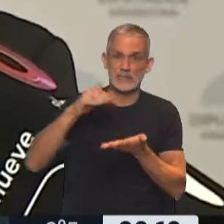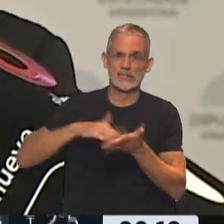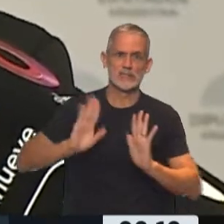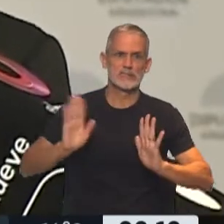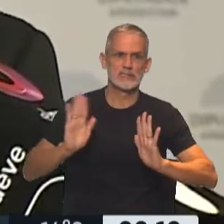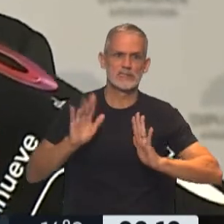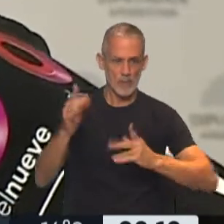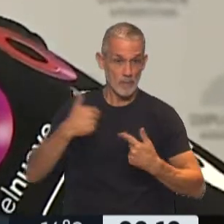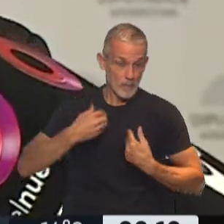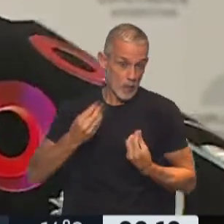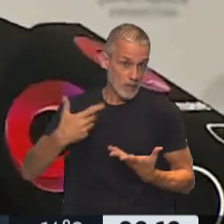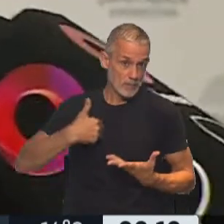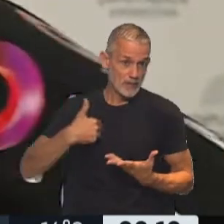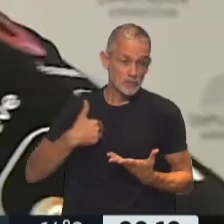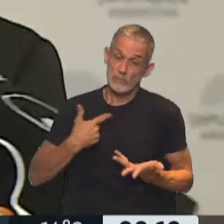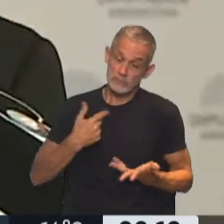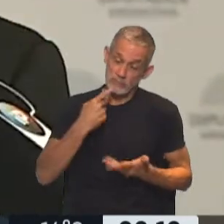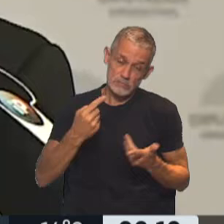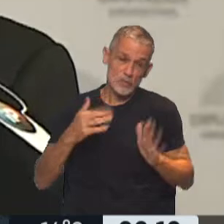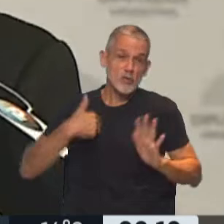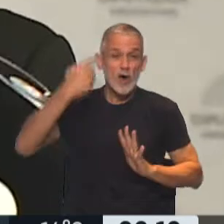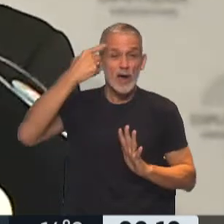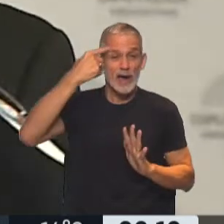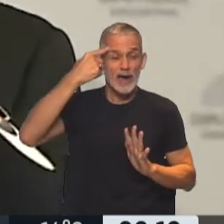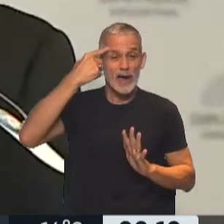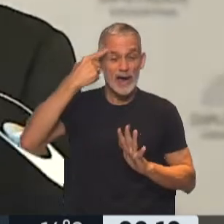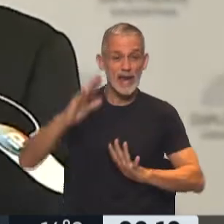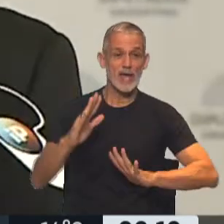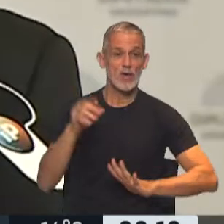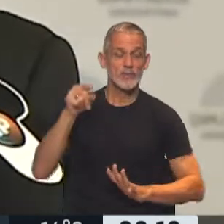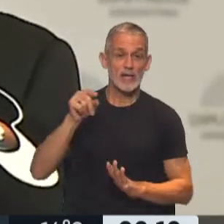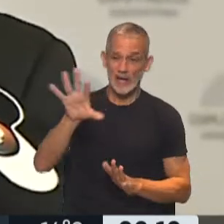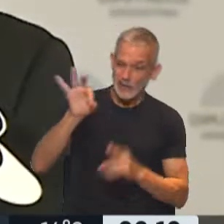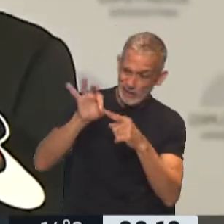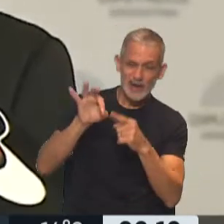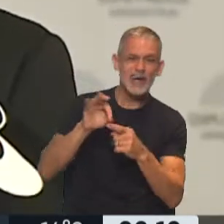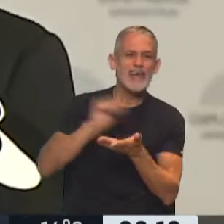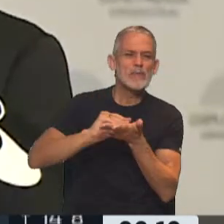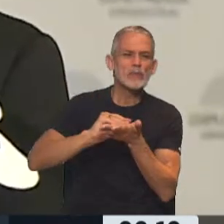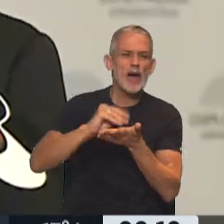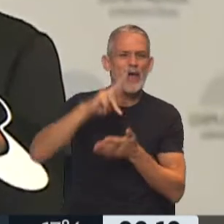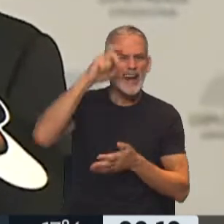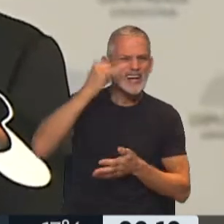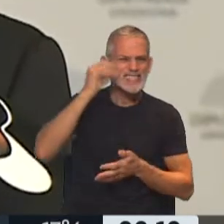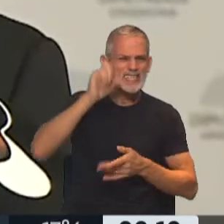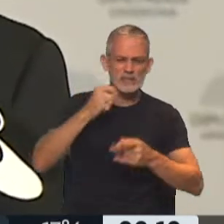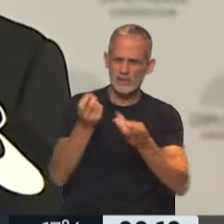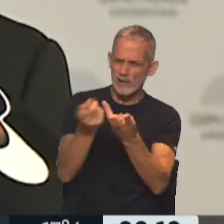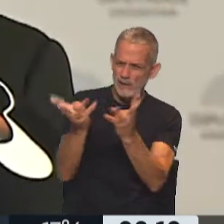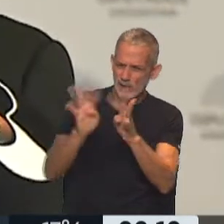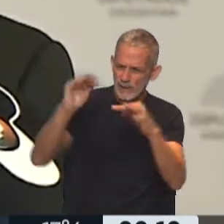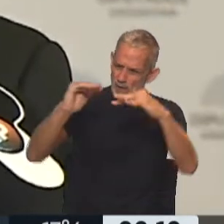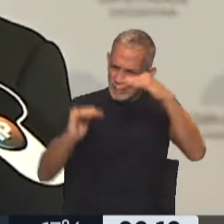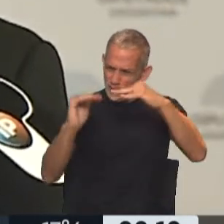tanto lo que yo vengo diciendo, en tanto considero que esa designación desequilibra la composición